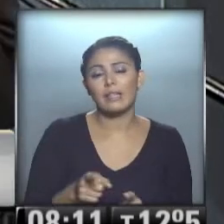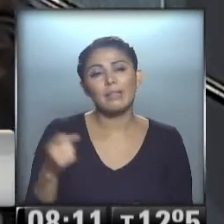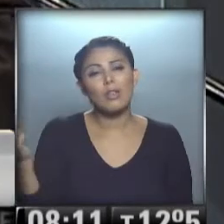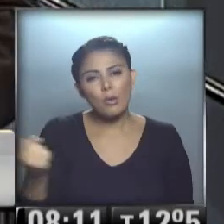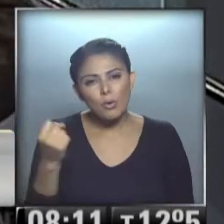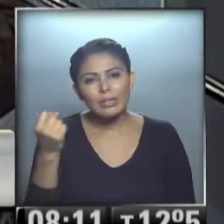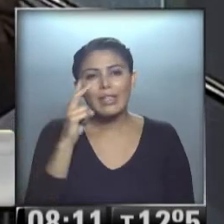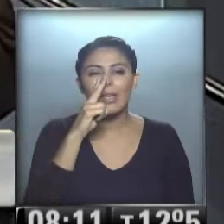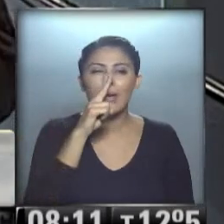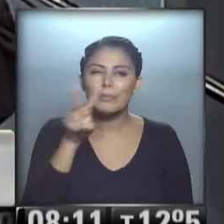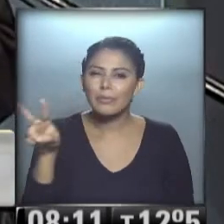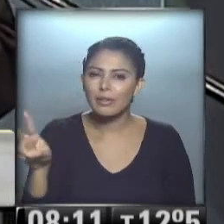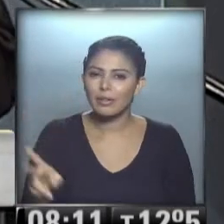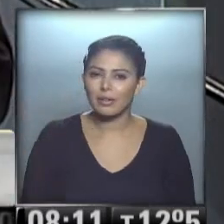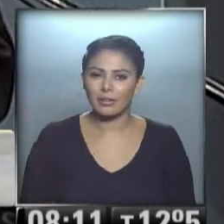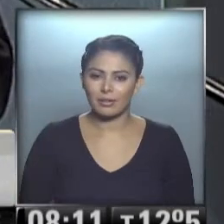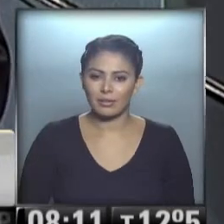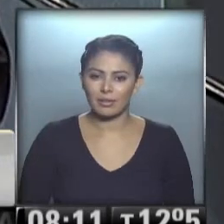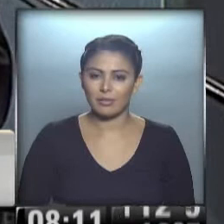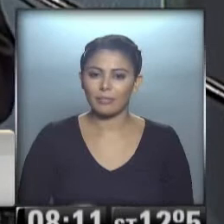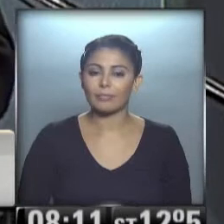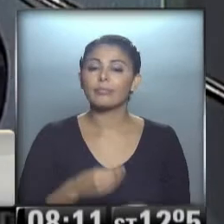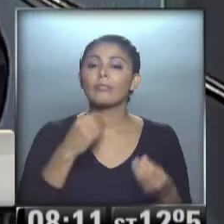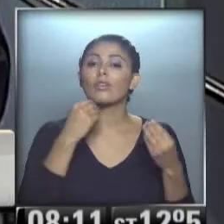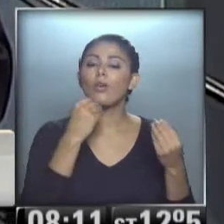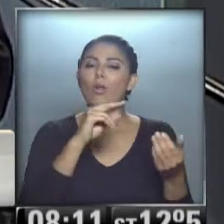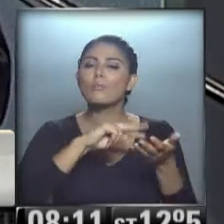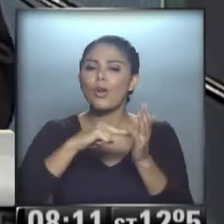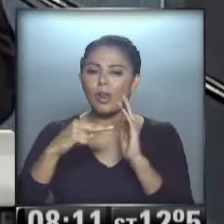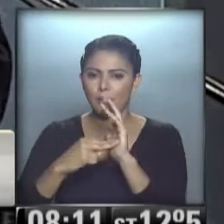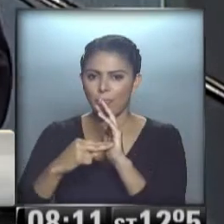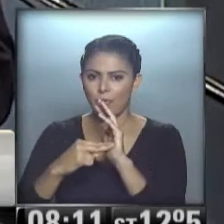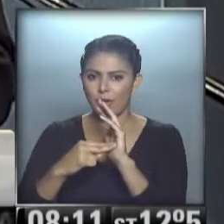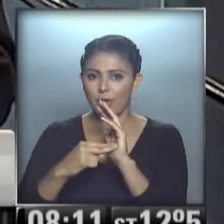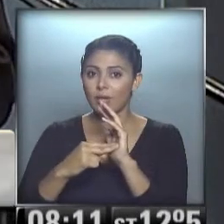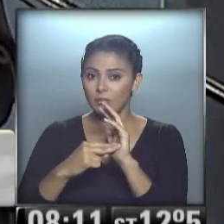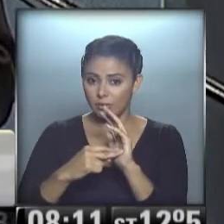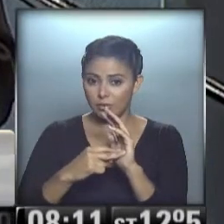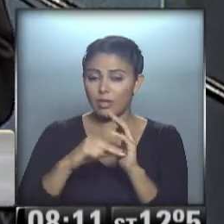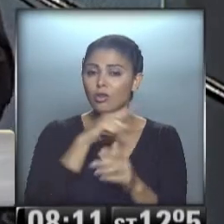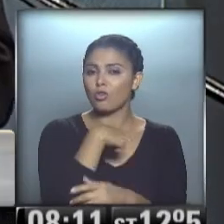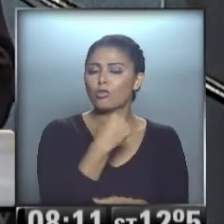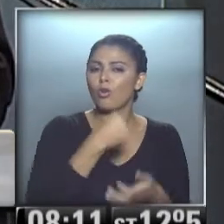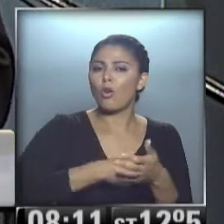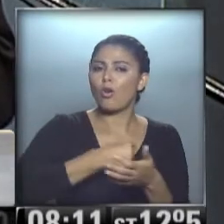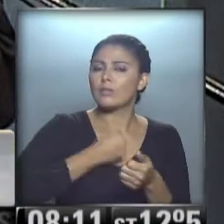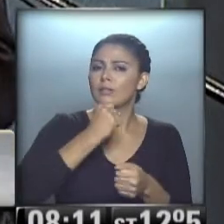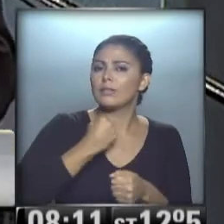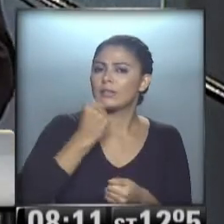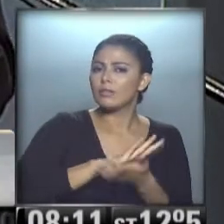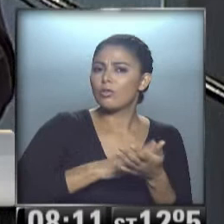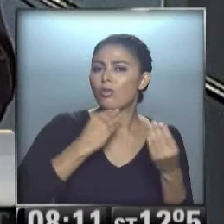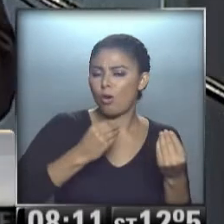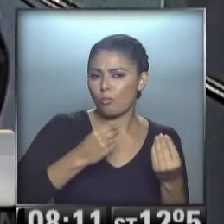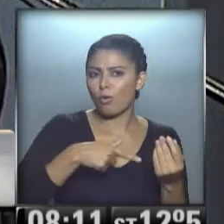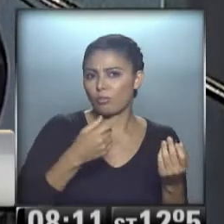observar la jerarquía del problema y el esfuerzo que realizamos. Pero también es bueno que entre